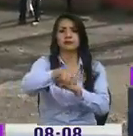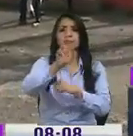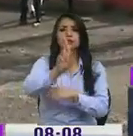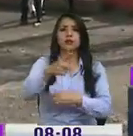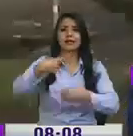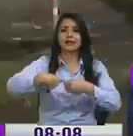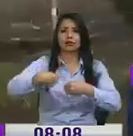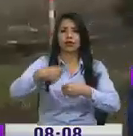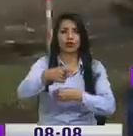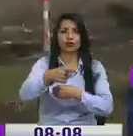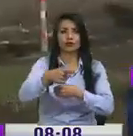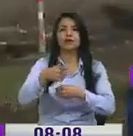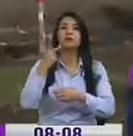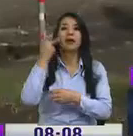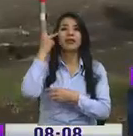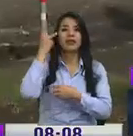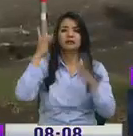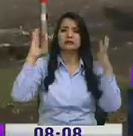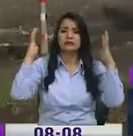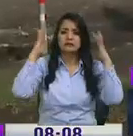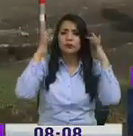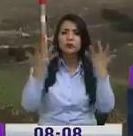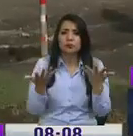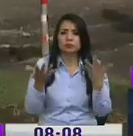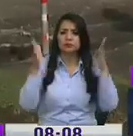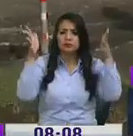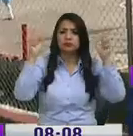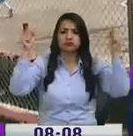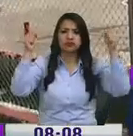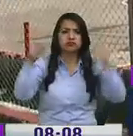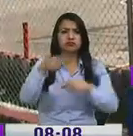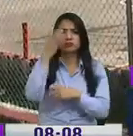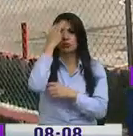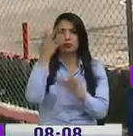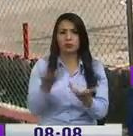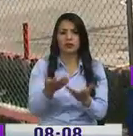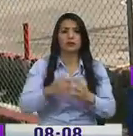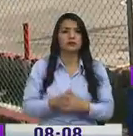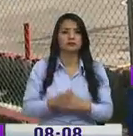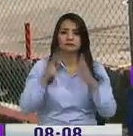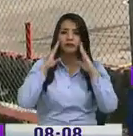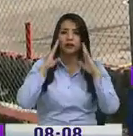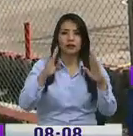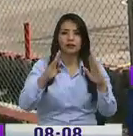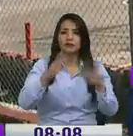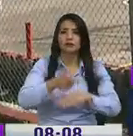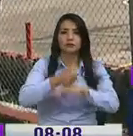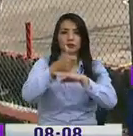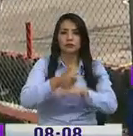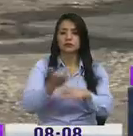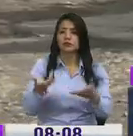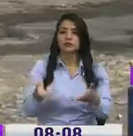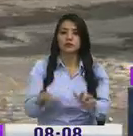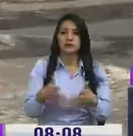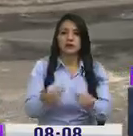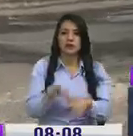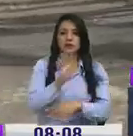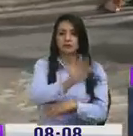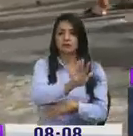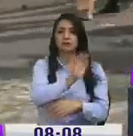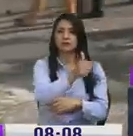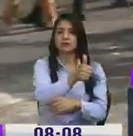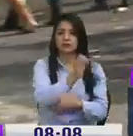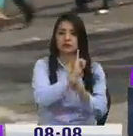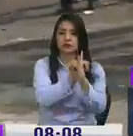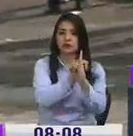Quito, manifestaron su inconformidad con lo que dicen. Es un descuido por parte de las autoridades de la institución en donde